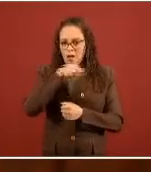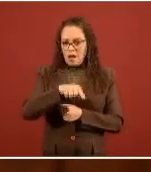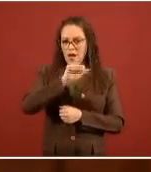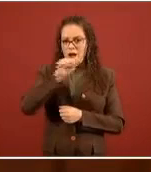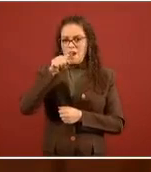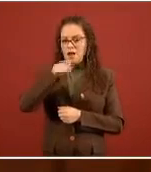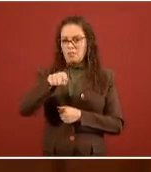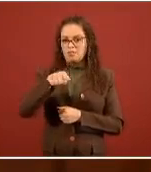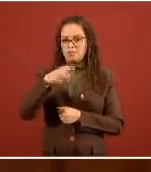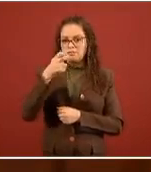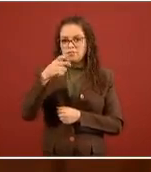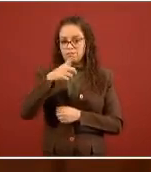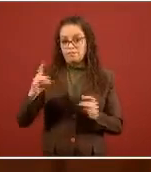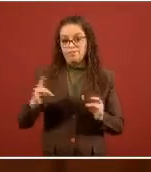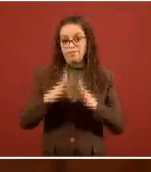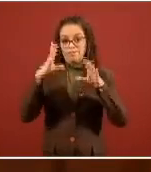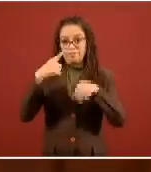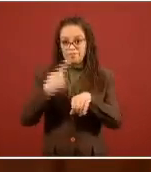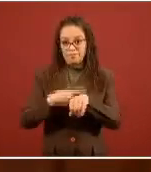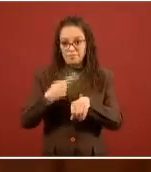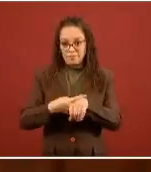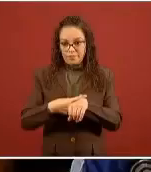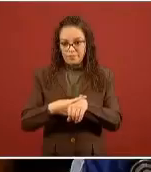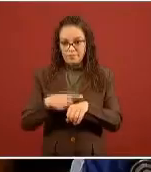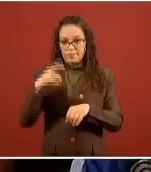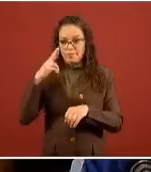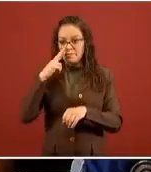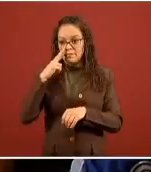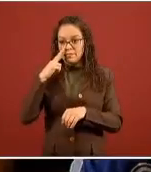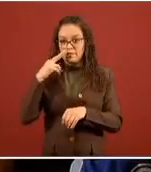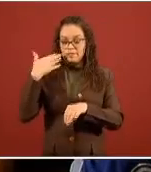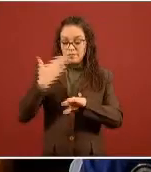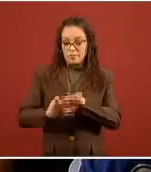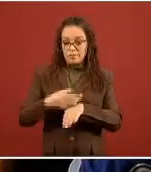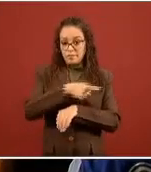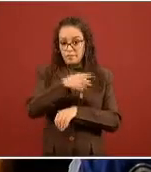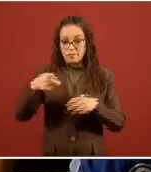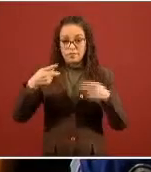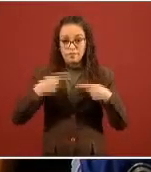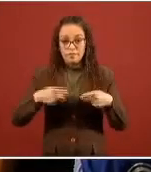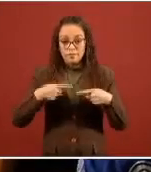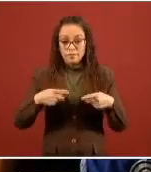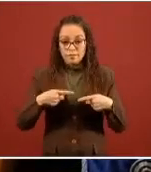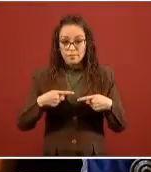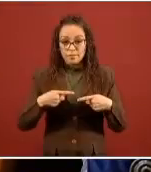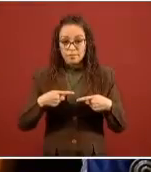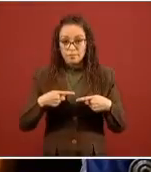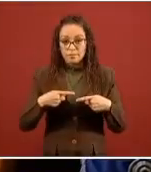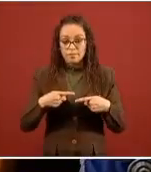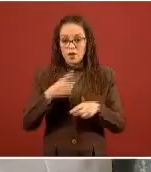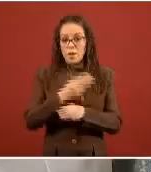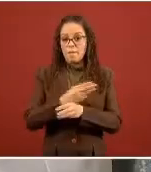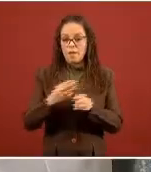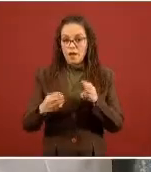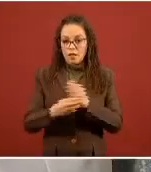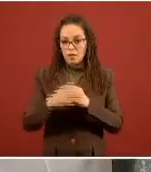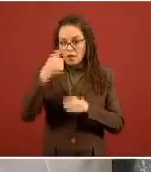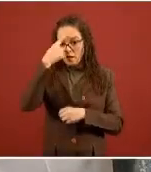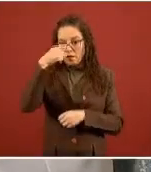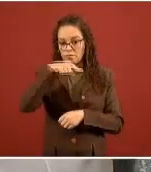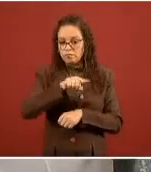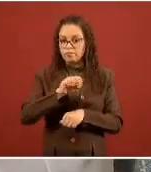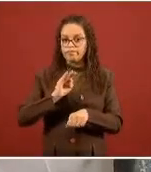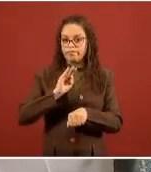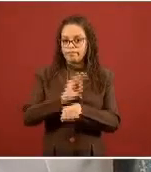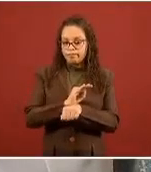que le llamamos el triage respiratorio, el personal responsable del material y equipo de protección